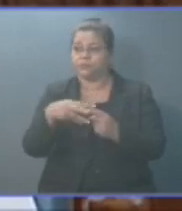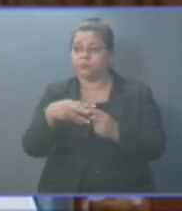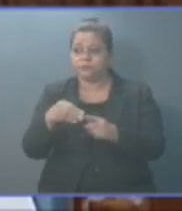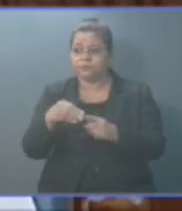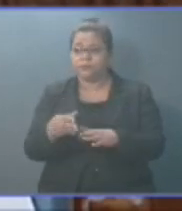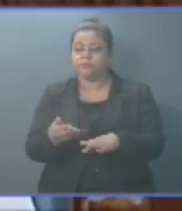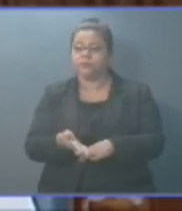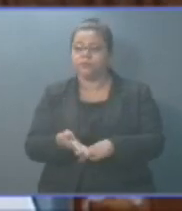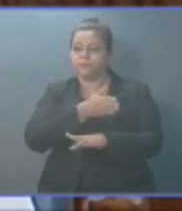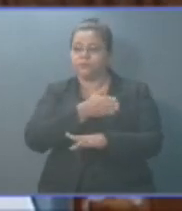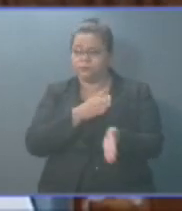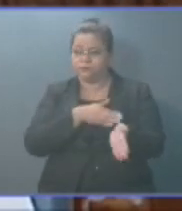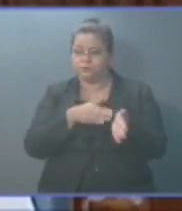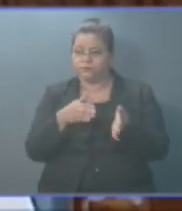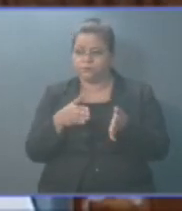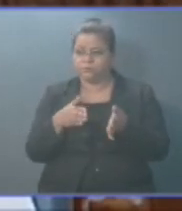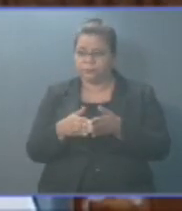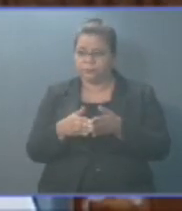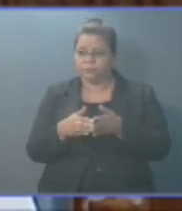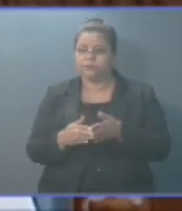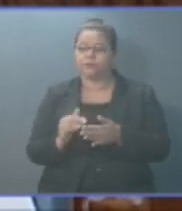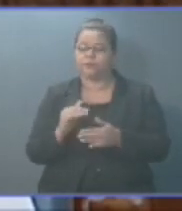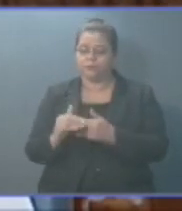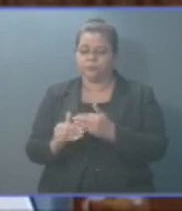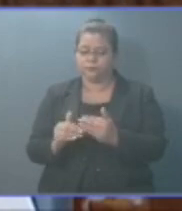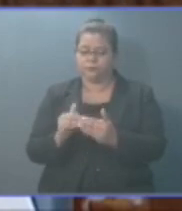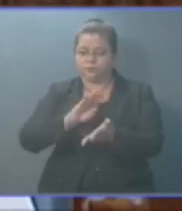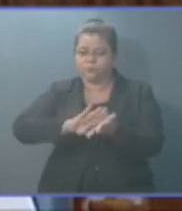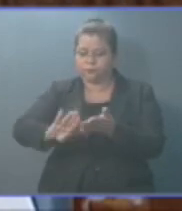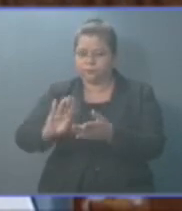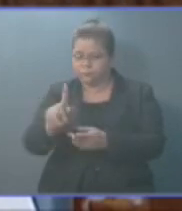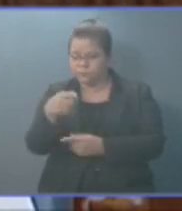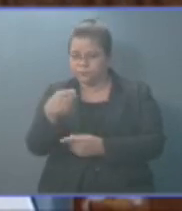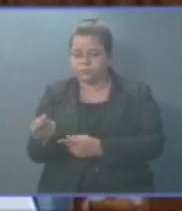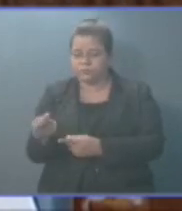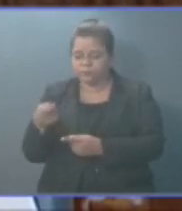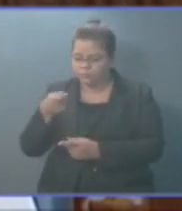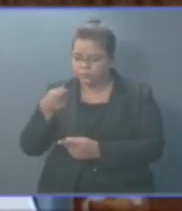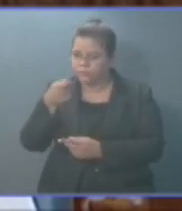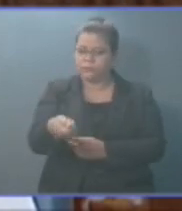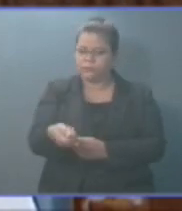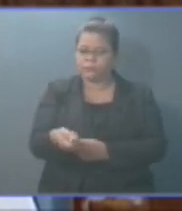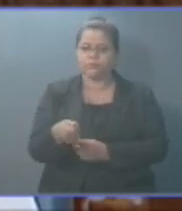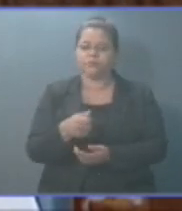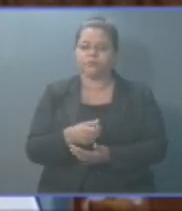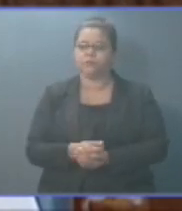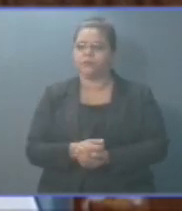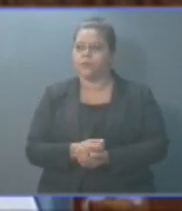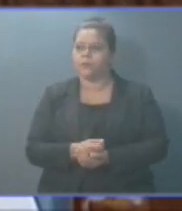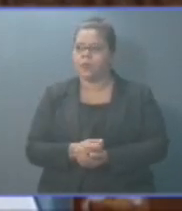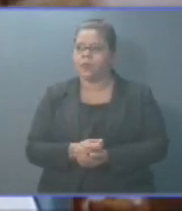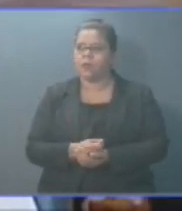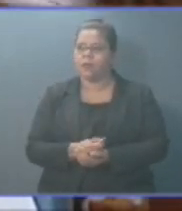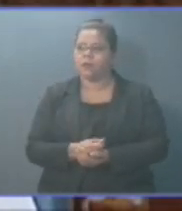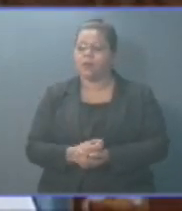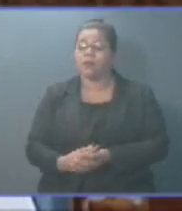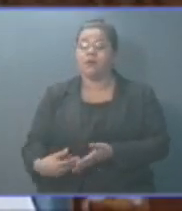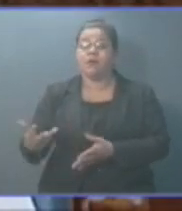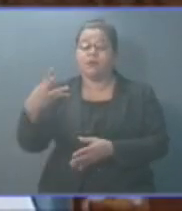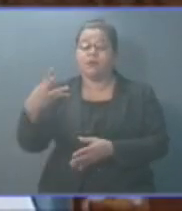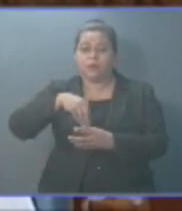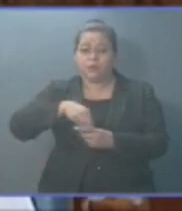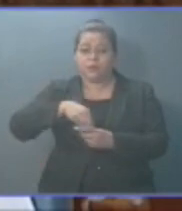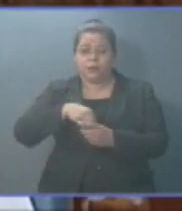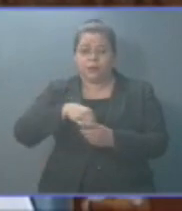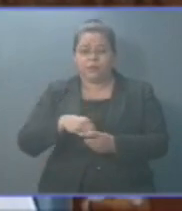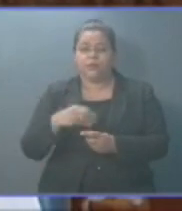la iniciación del desembolso del único tramo de desembolso. El banco solo